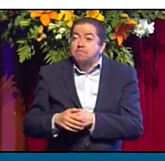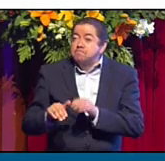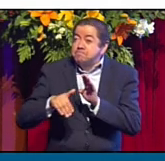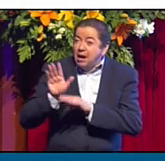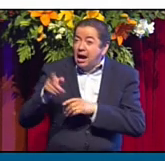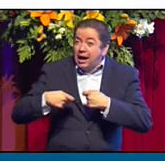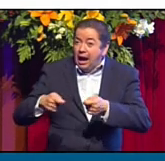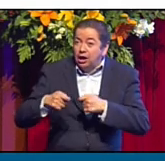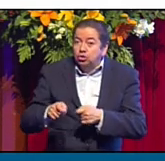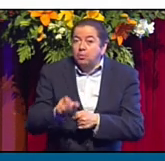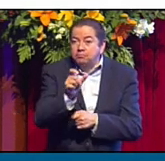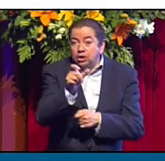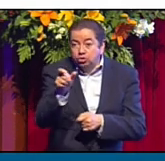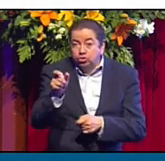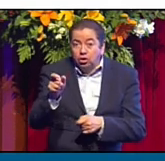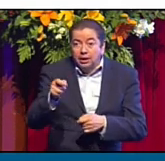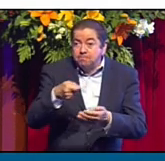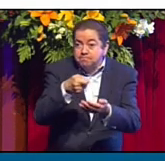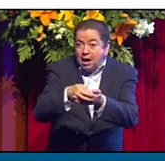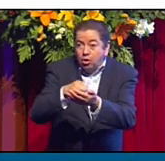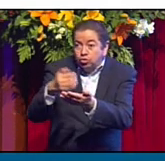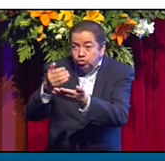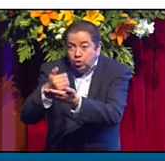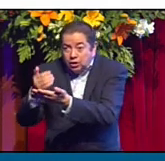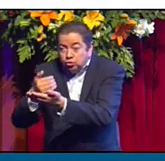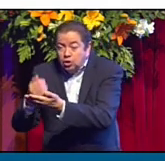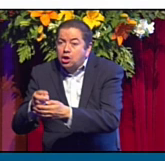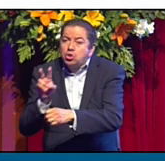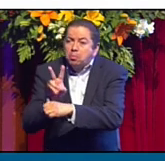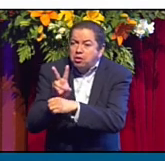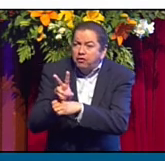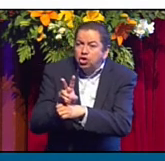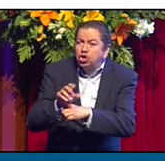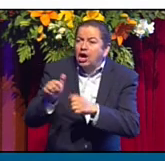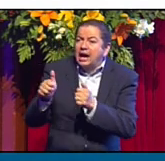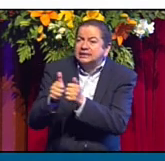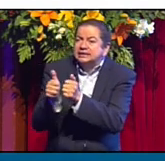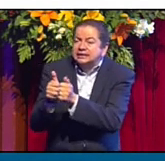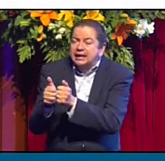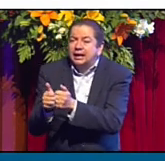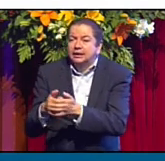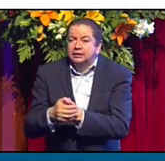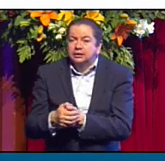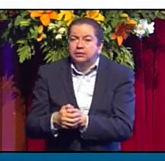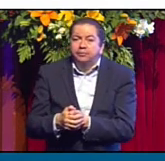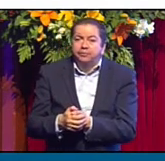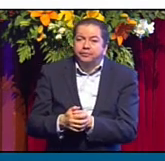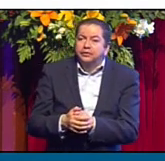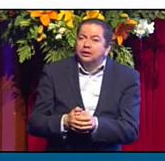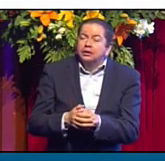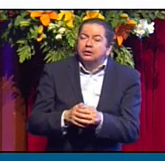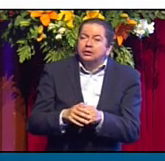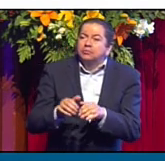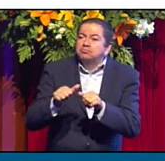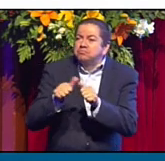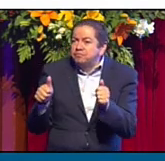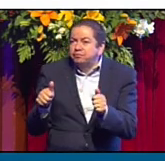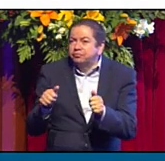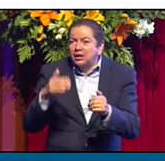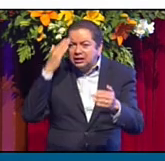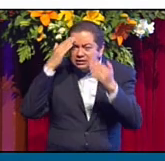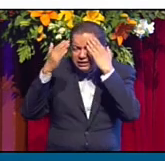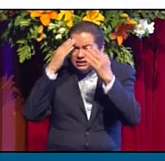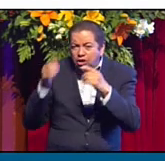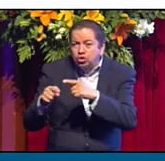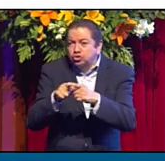mayor gasto es el gasto en personal. Por cierto, el gasto en nuestros profesores, en nuestros asistentes de la educación, en nuestras duplas psicosociales,